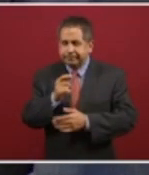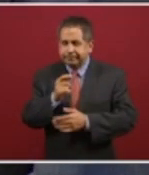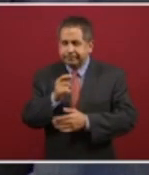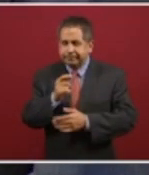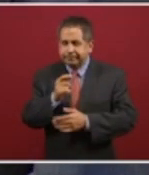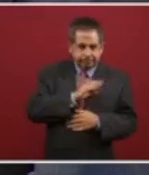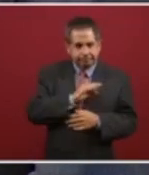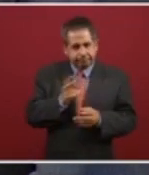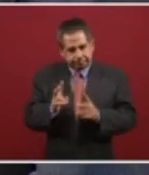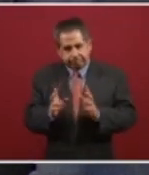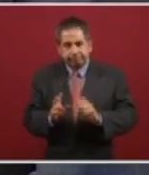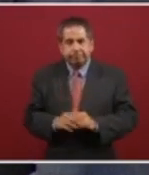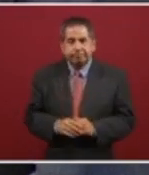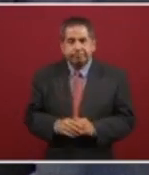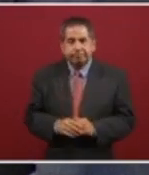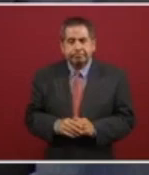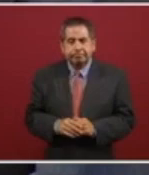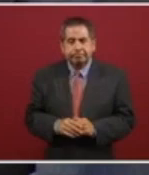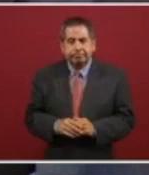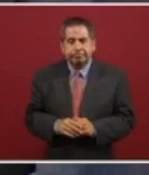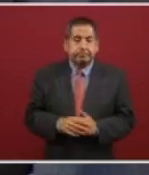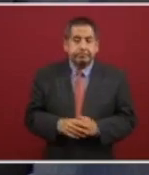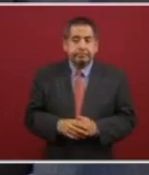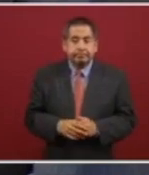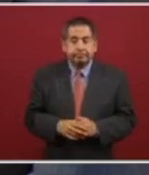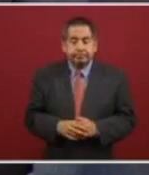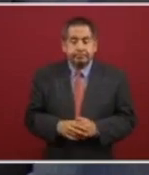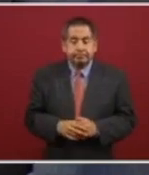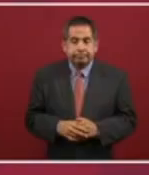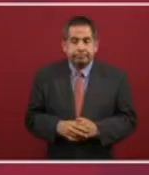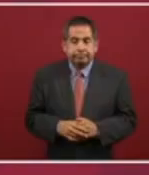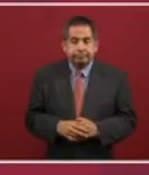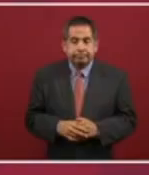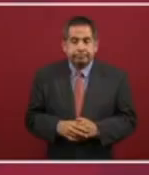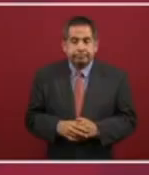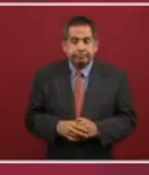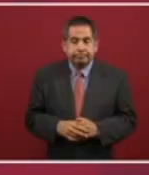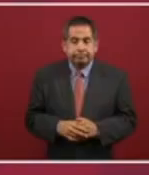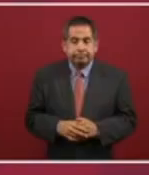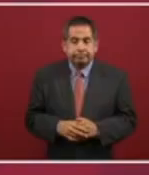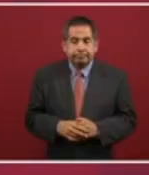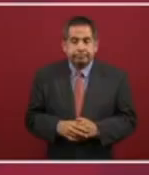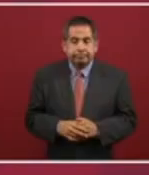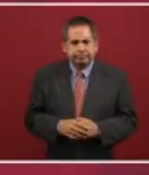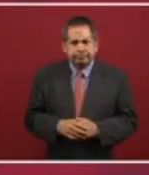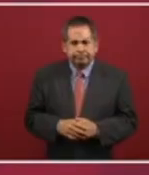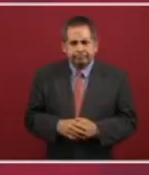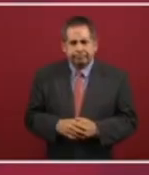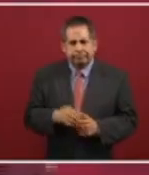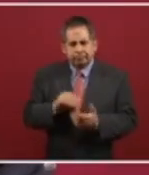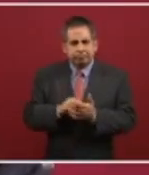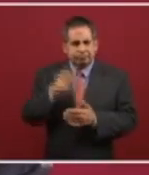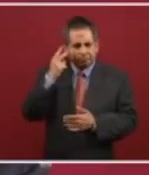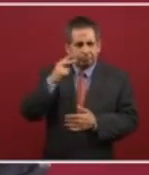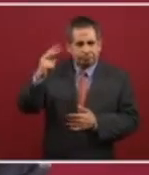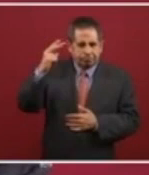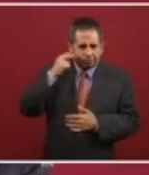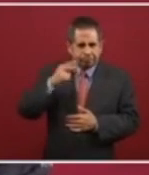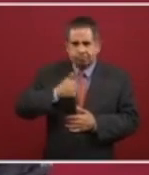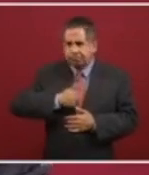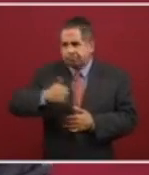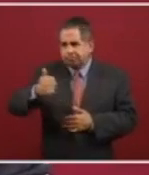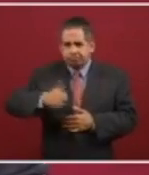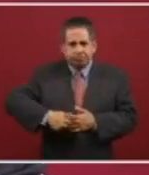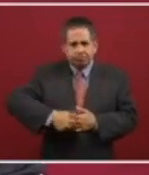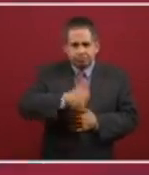En eso andamos. La verdad que que sigo viajando